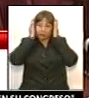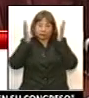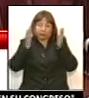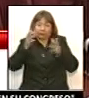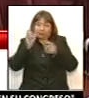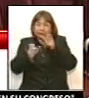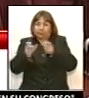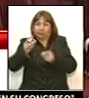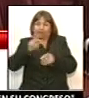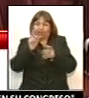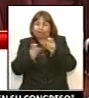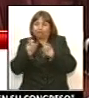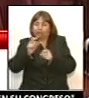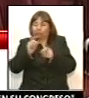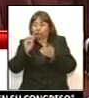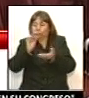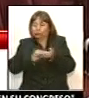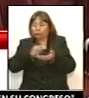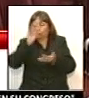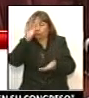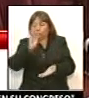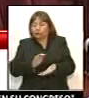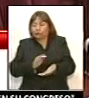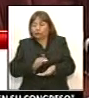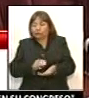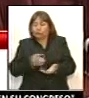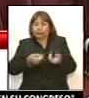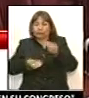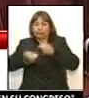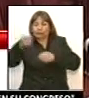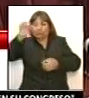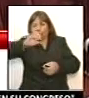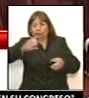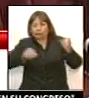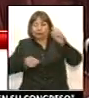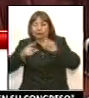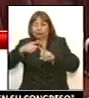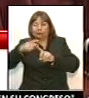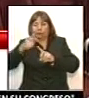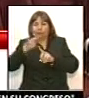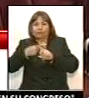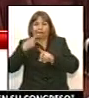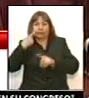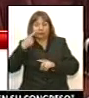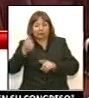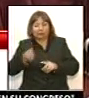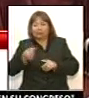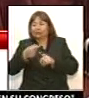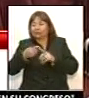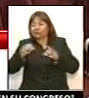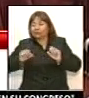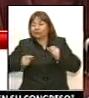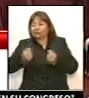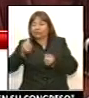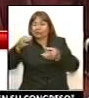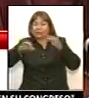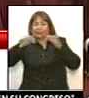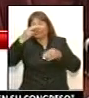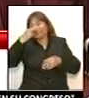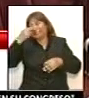los peruanos, los más pequeños, el emolientero, el taxista, el motocarrista, el cómico